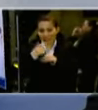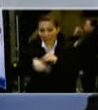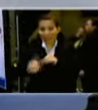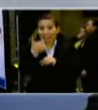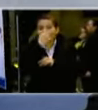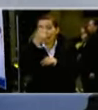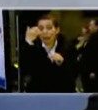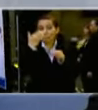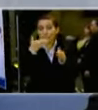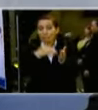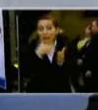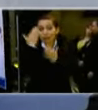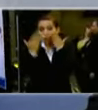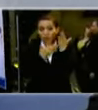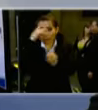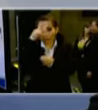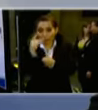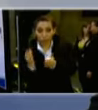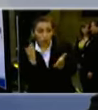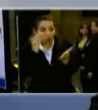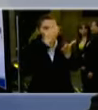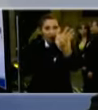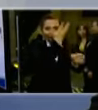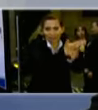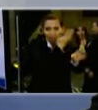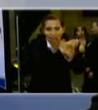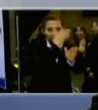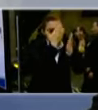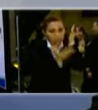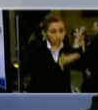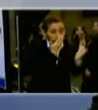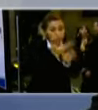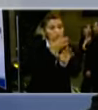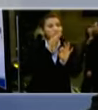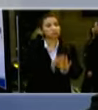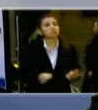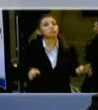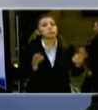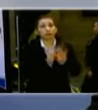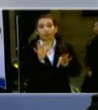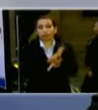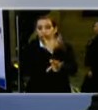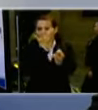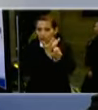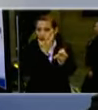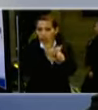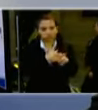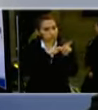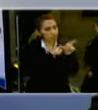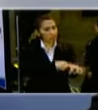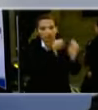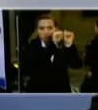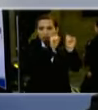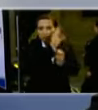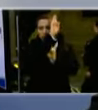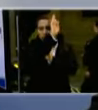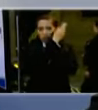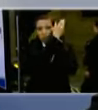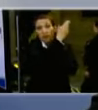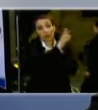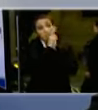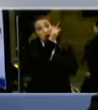100,000 estudiantes mexicanos a Estados Unidos. Me parece muy importante porque Estados Unidos sigue siendo el sistema